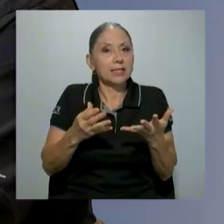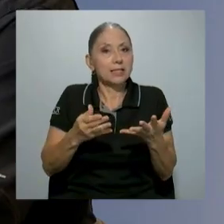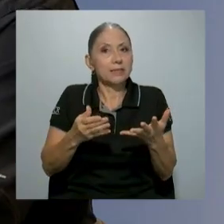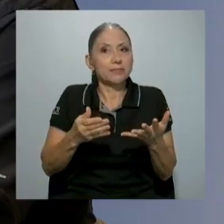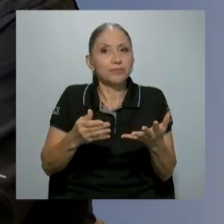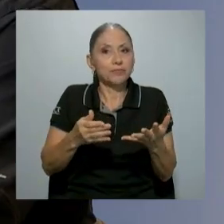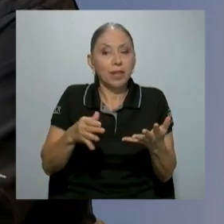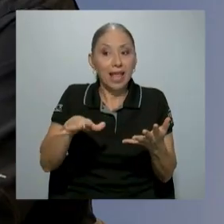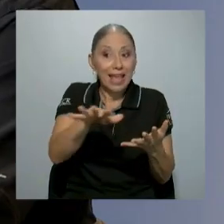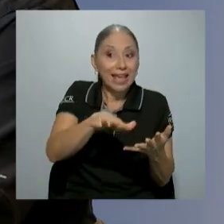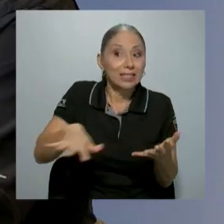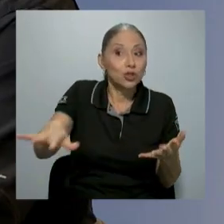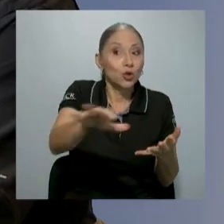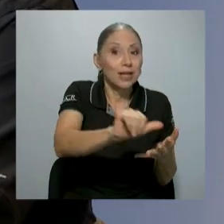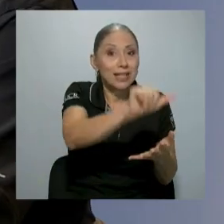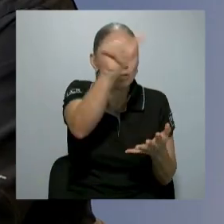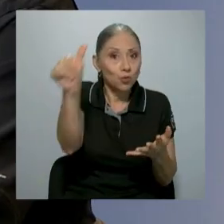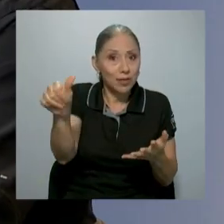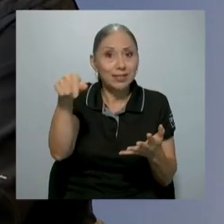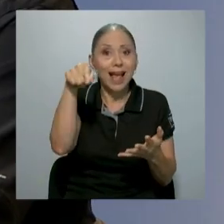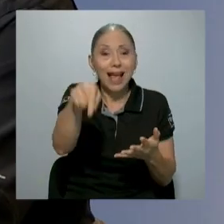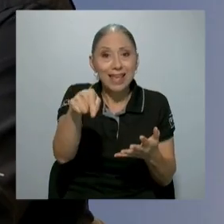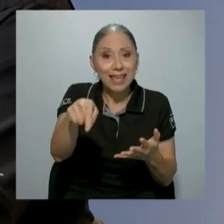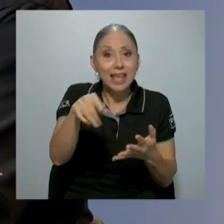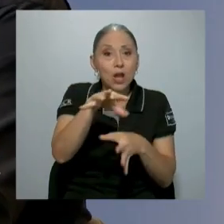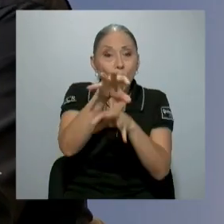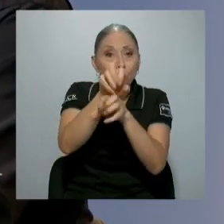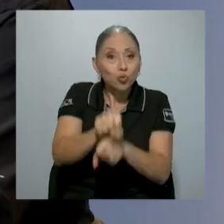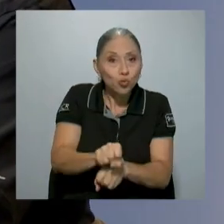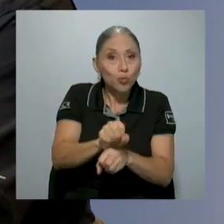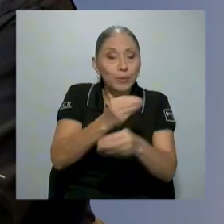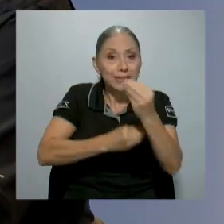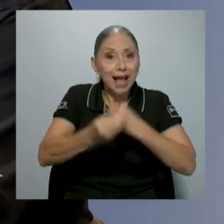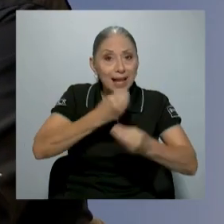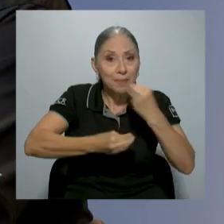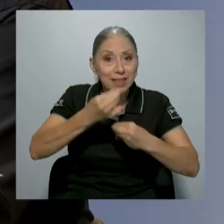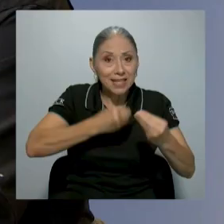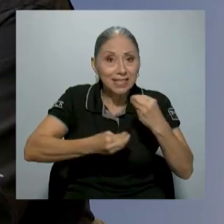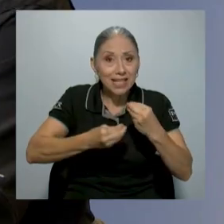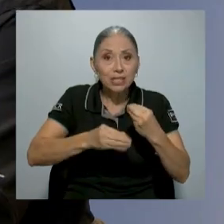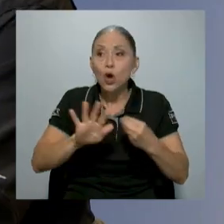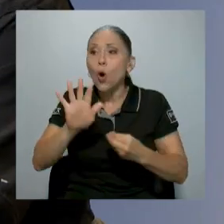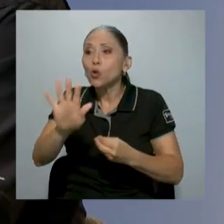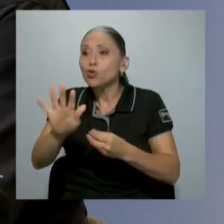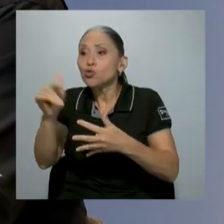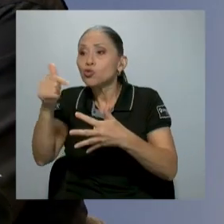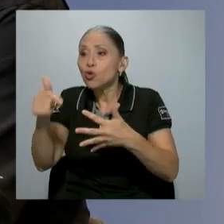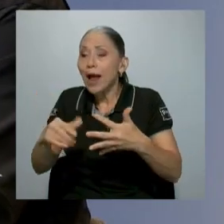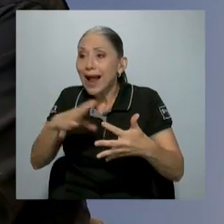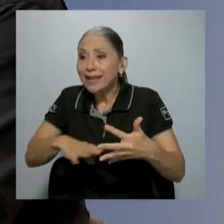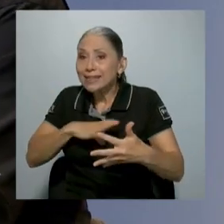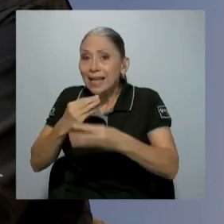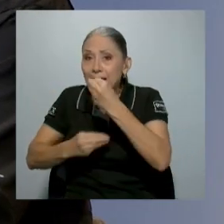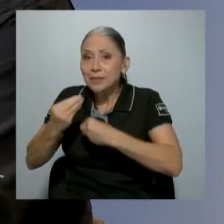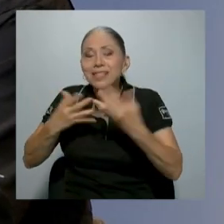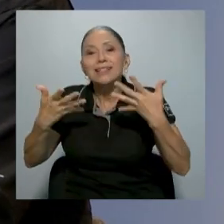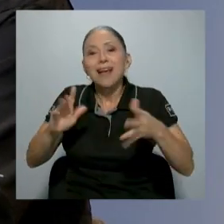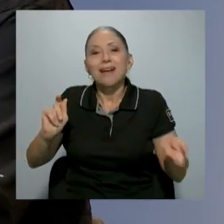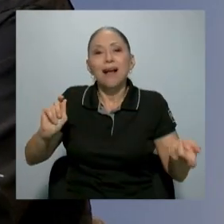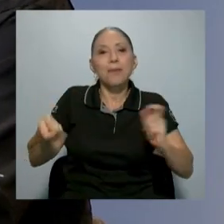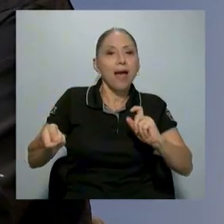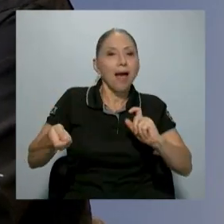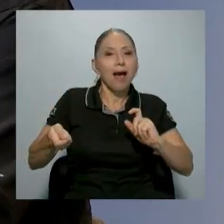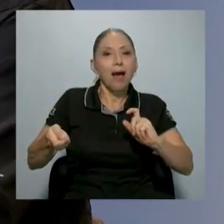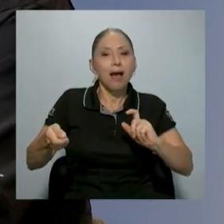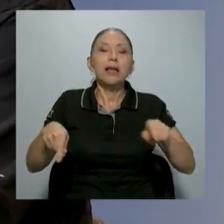donde las costumbres alimenticias o los patrones alimenticios han cambiado. Eso, además de otras